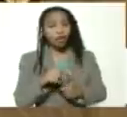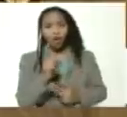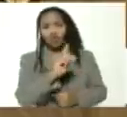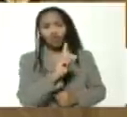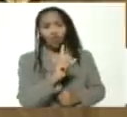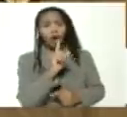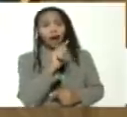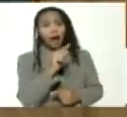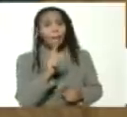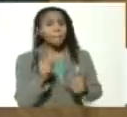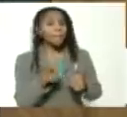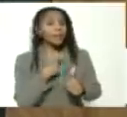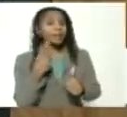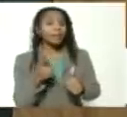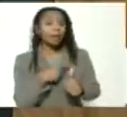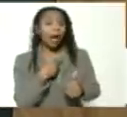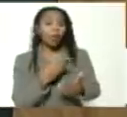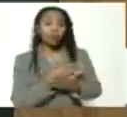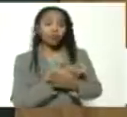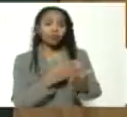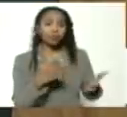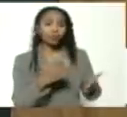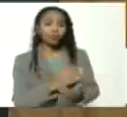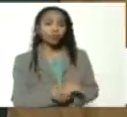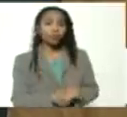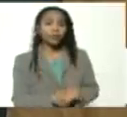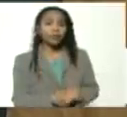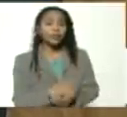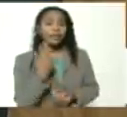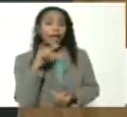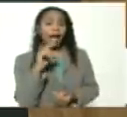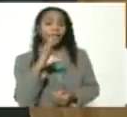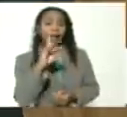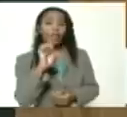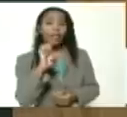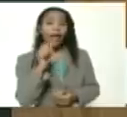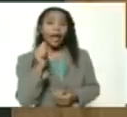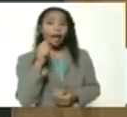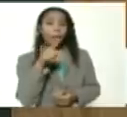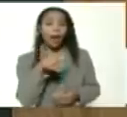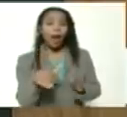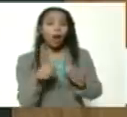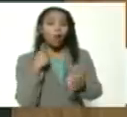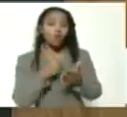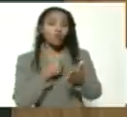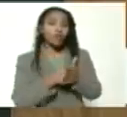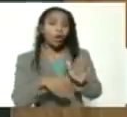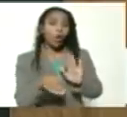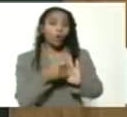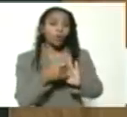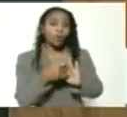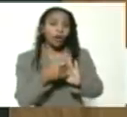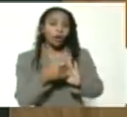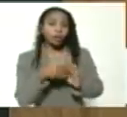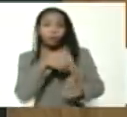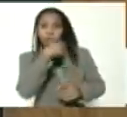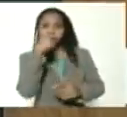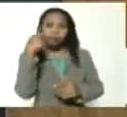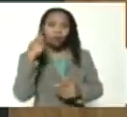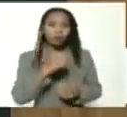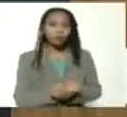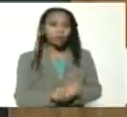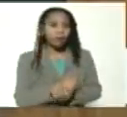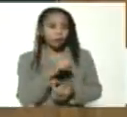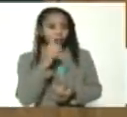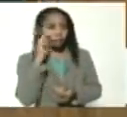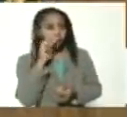sino es el principal colaborador que tiene la DEA para la lucha contra el narcotráfico. Son ironías que no